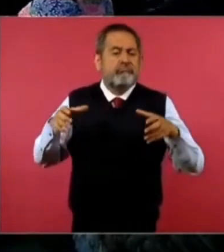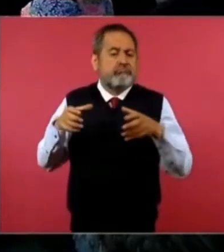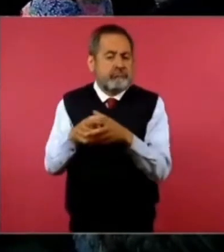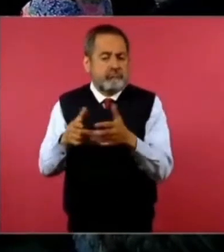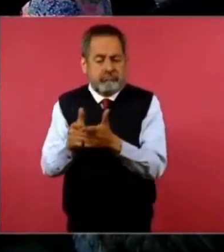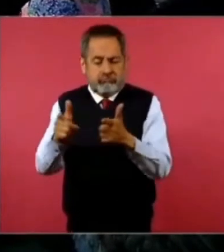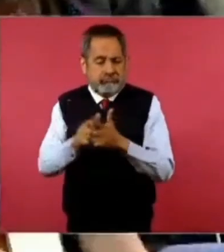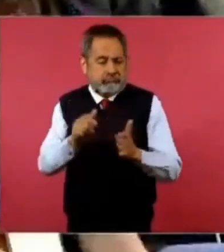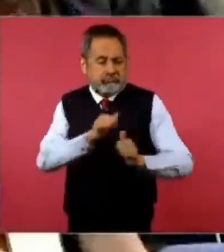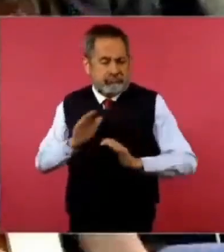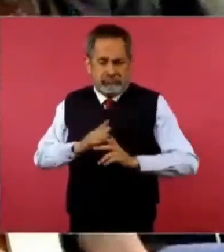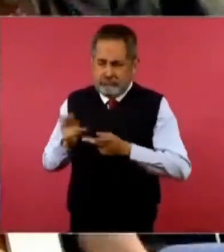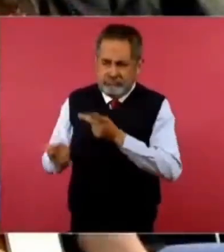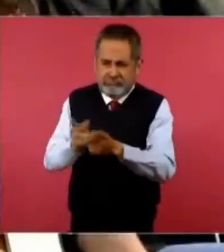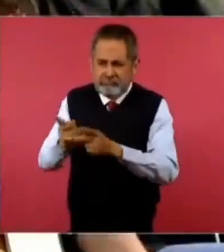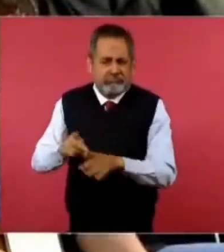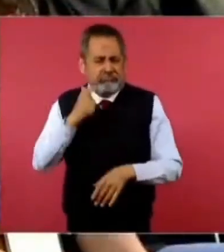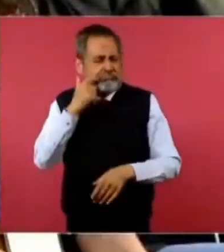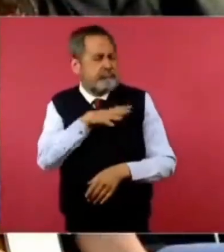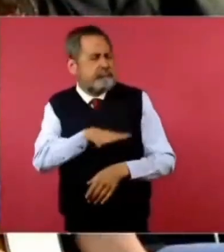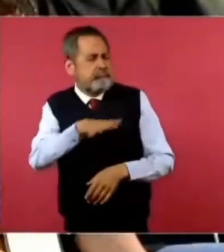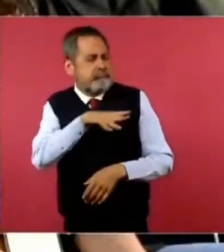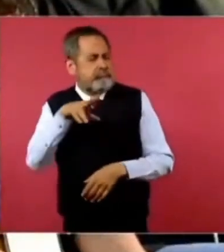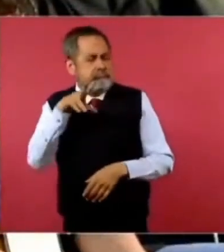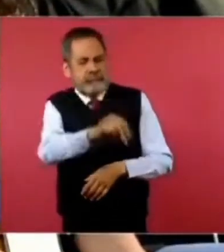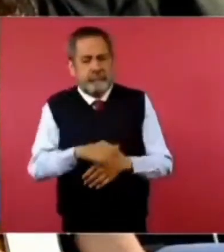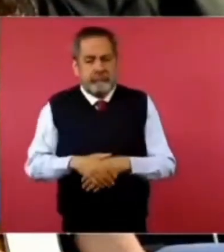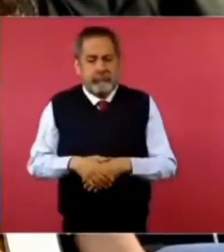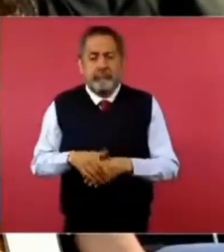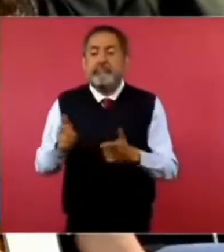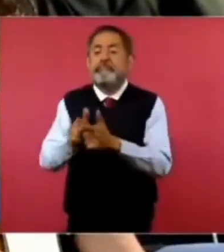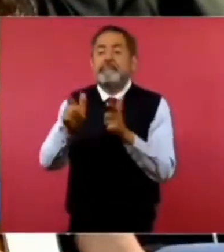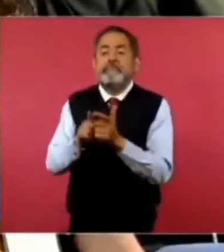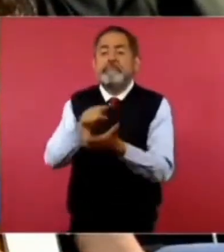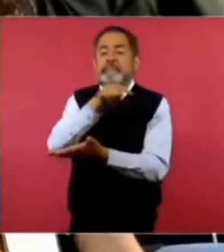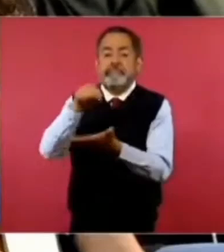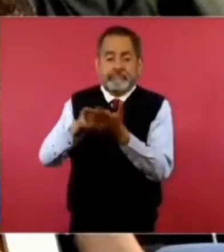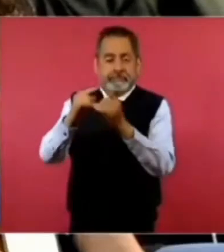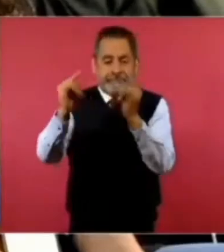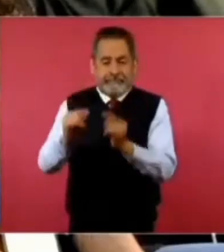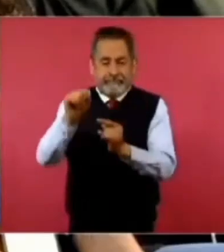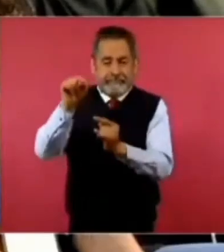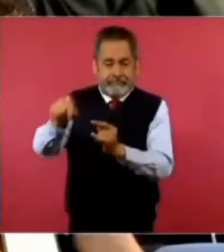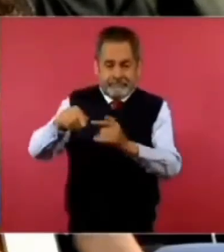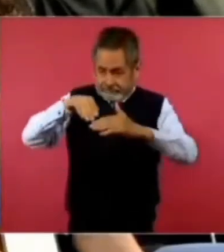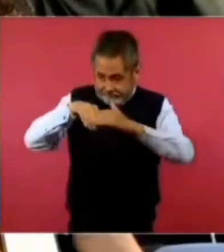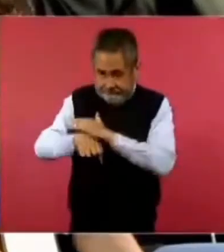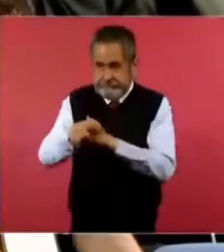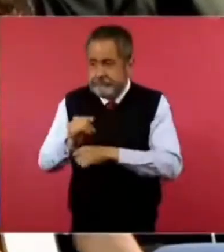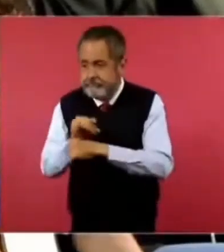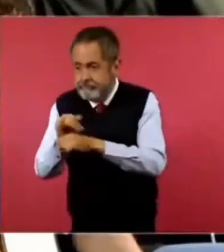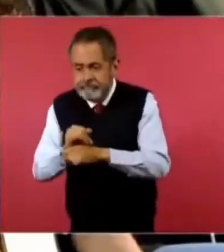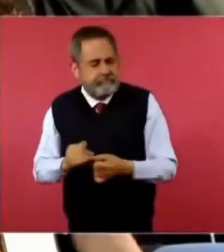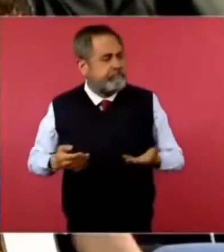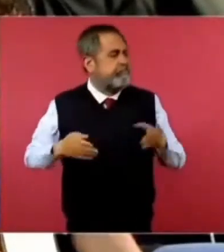interrogados, a que hubiera una inspección en el 27º Batallón de Infantería en su cuartel